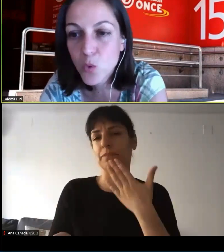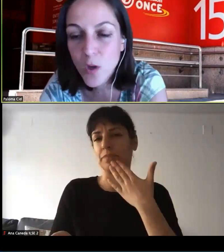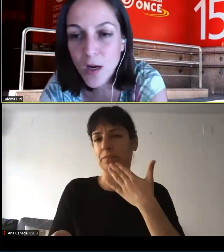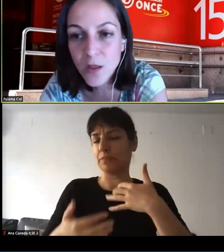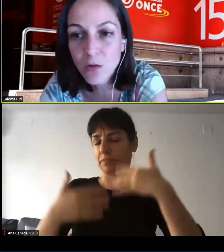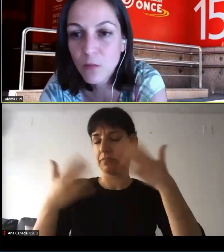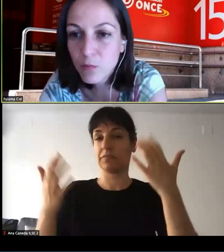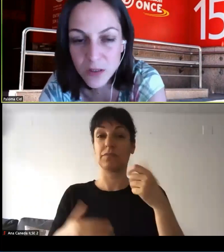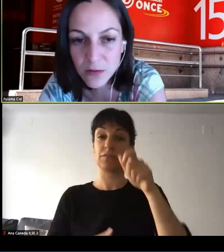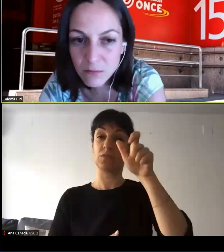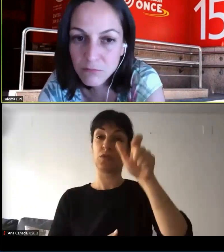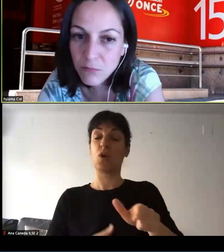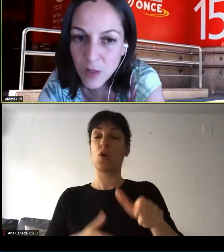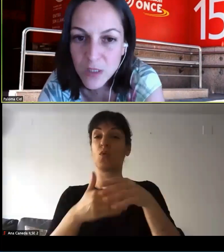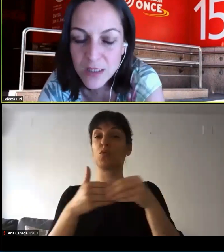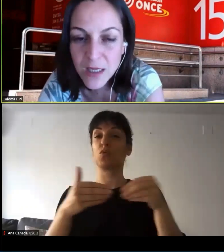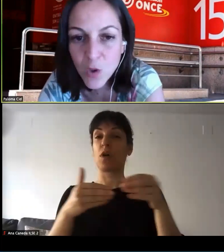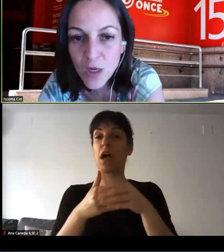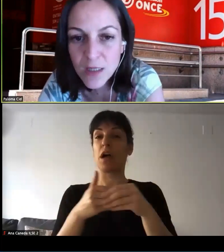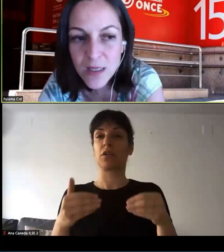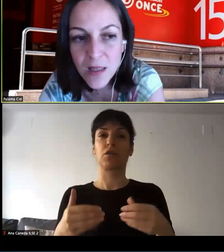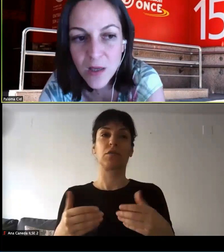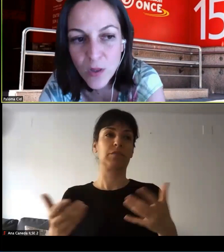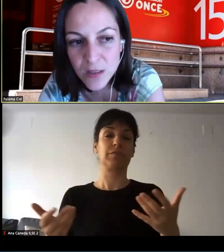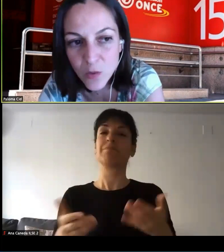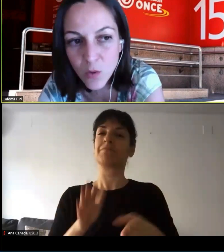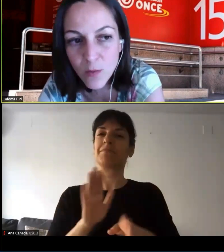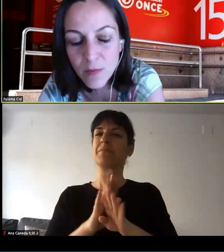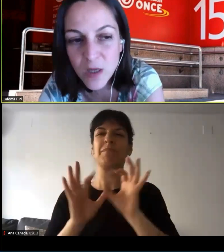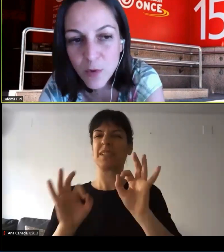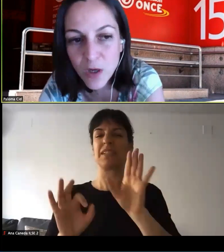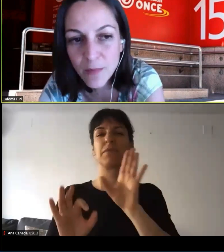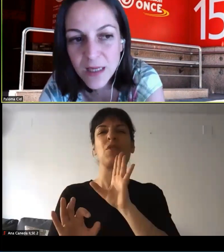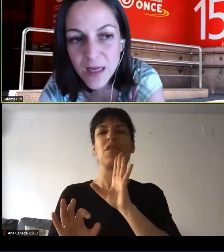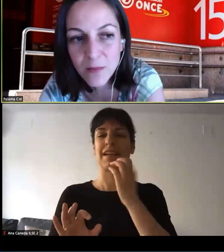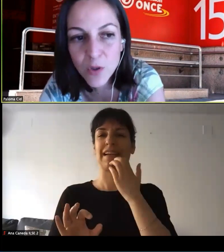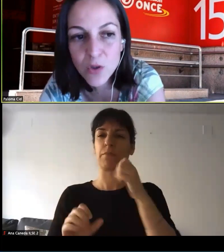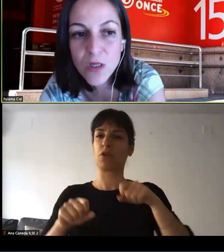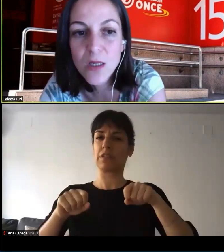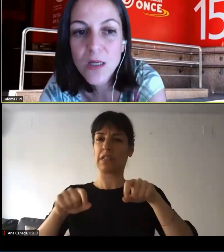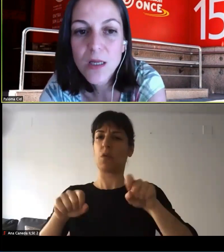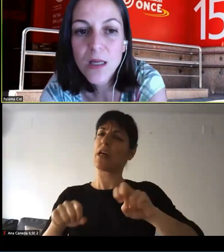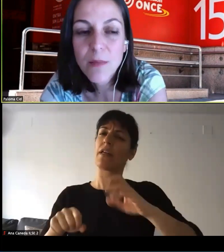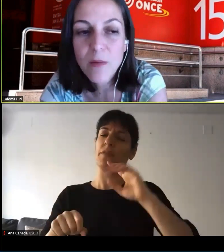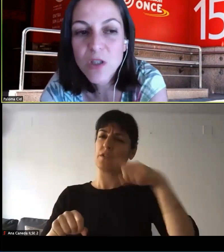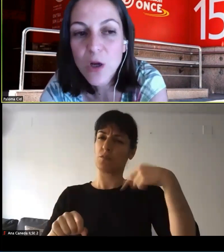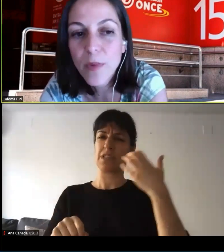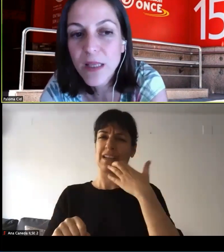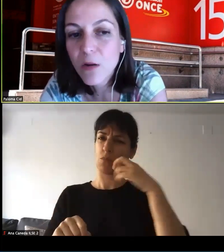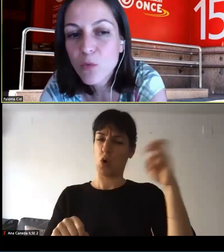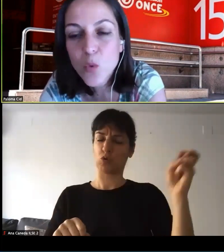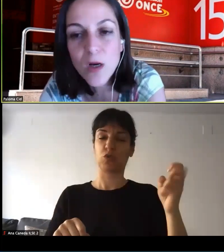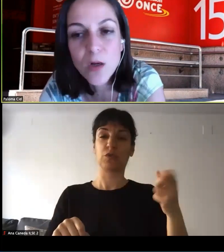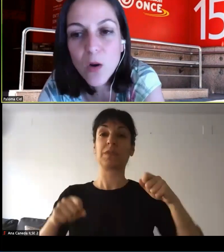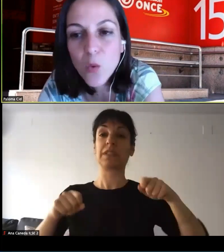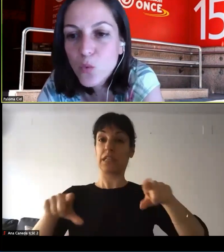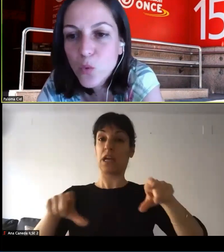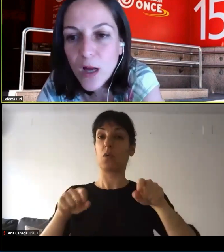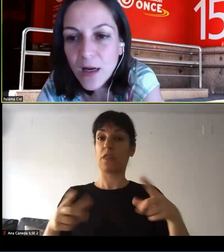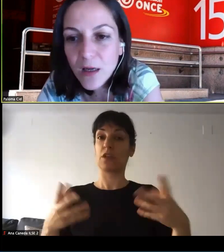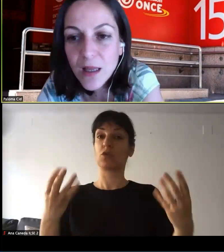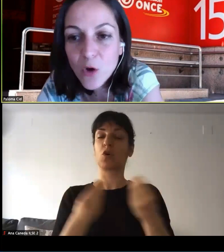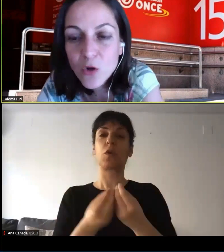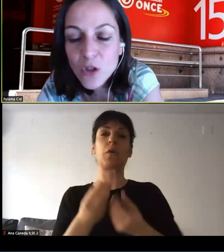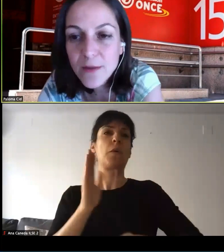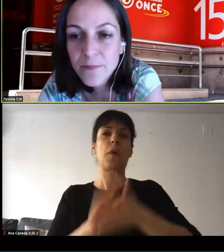un usuario, pues vamos a seguir con la silla de ruedas, luego vamos a poner más ejemplos. Vamos a acompañar a un usuario a algún